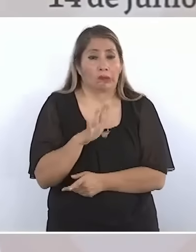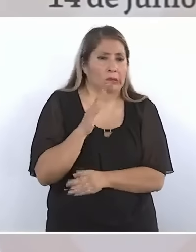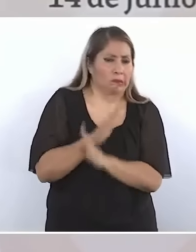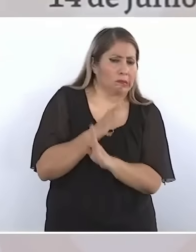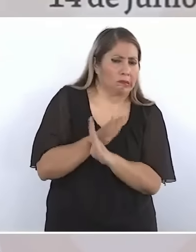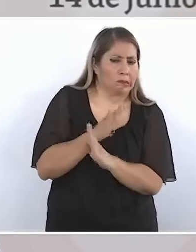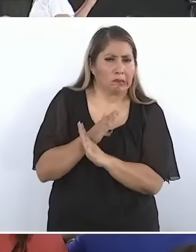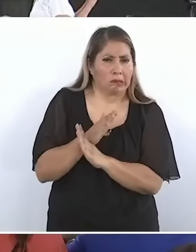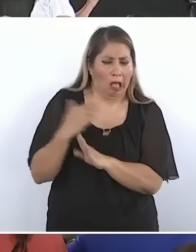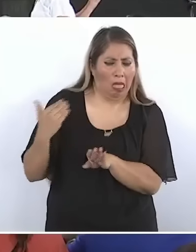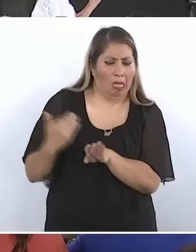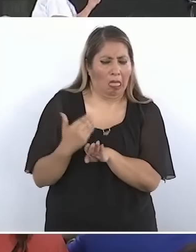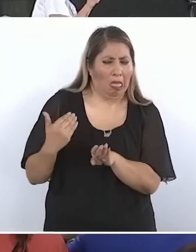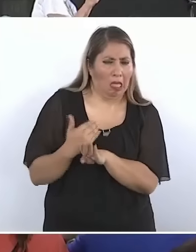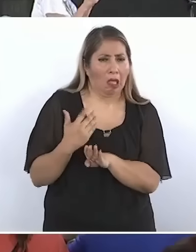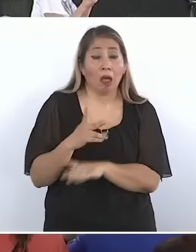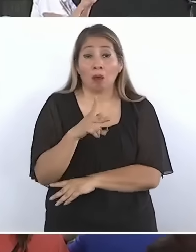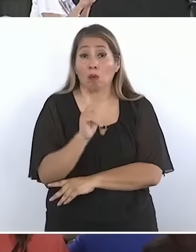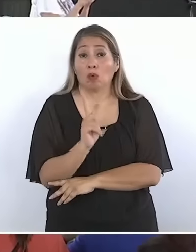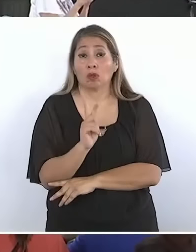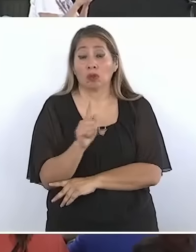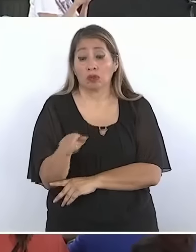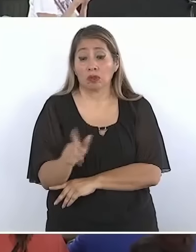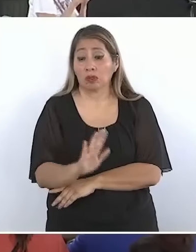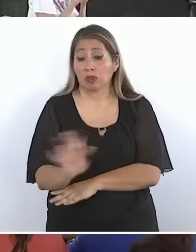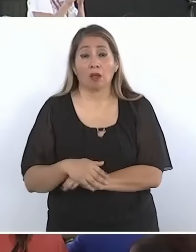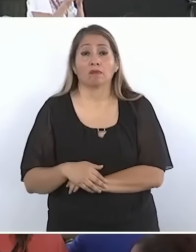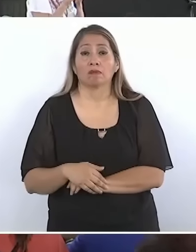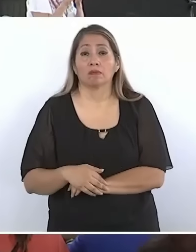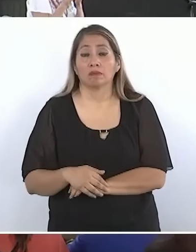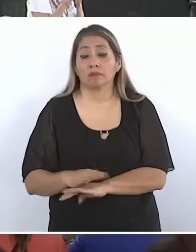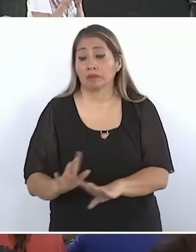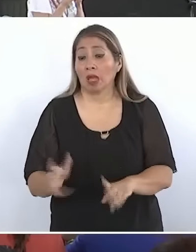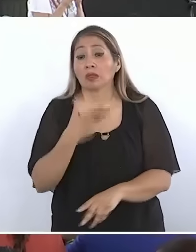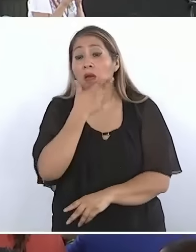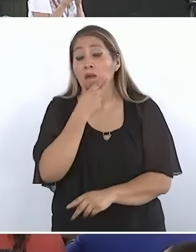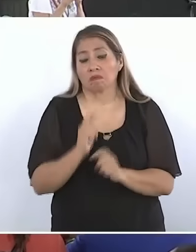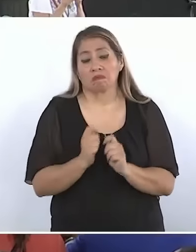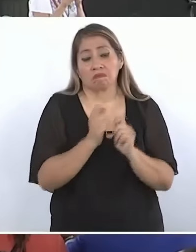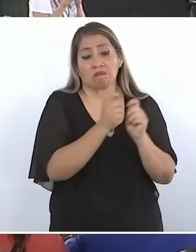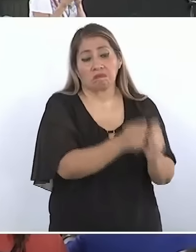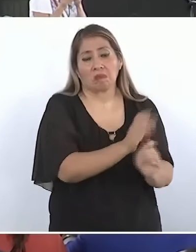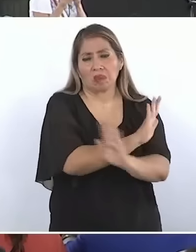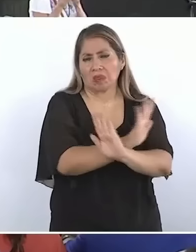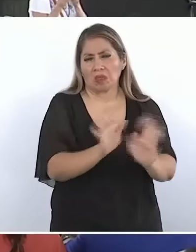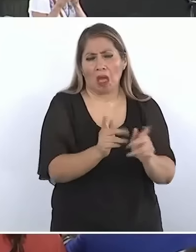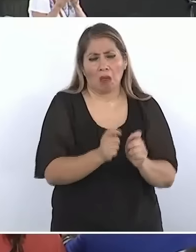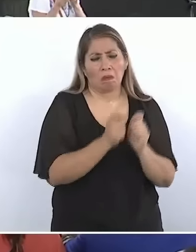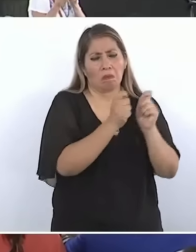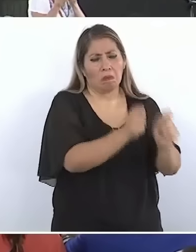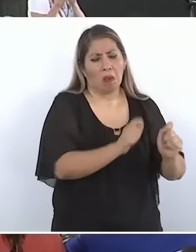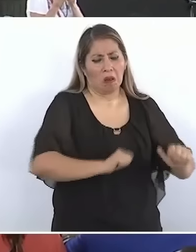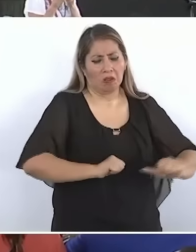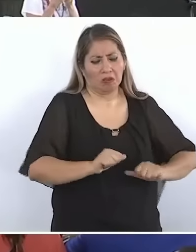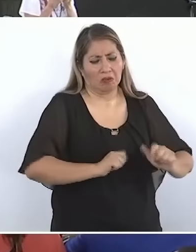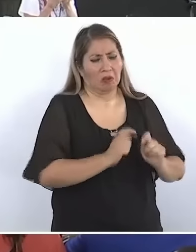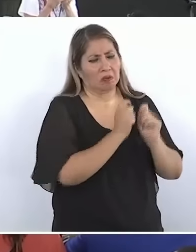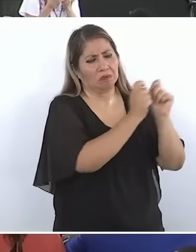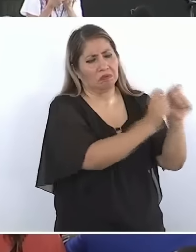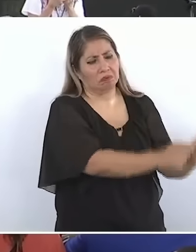los poderosos. Bueno, pues ese señor ya resulta que entregó ya todas las acciones y